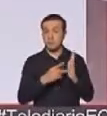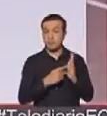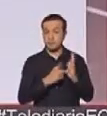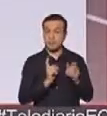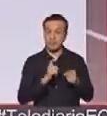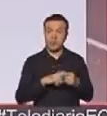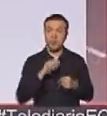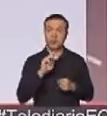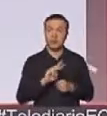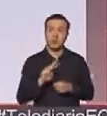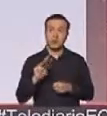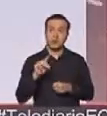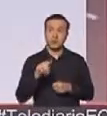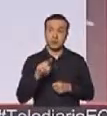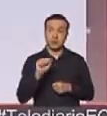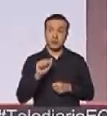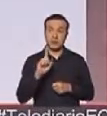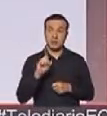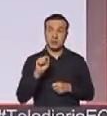en